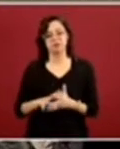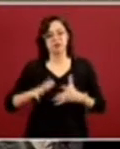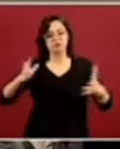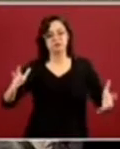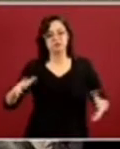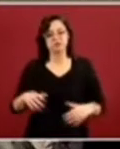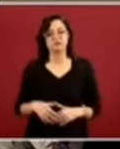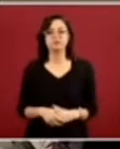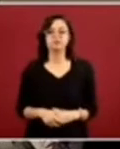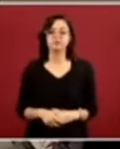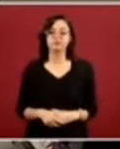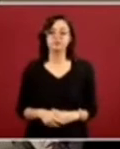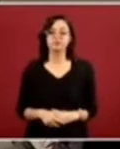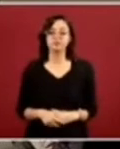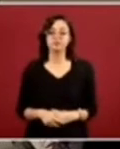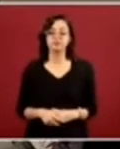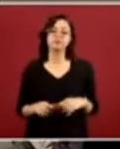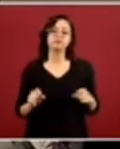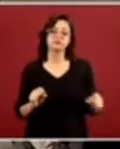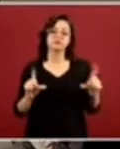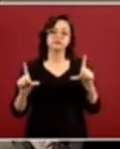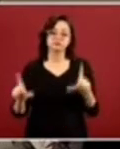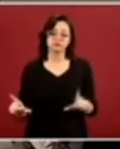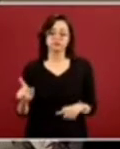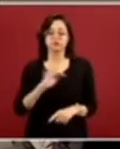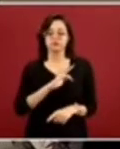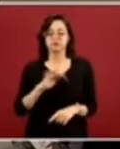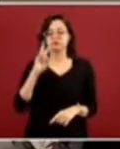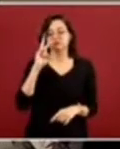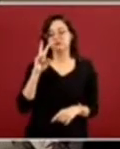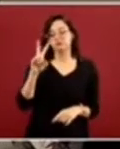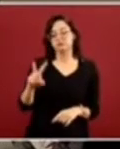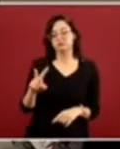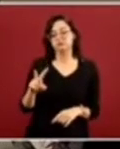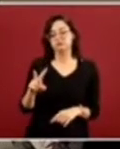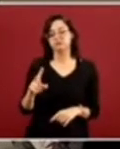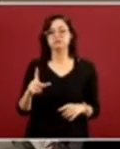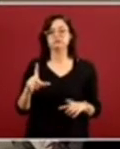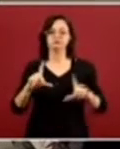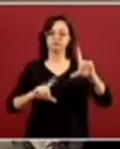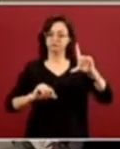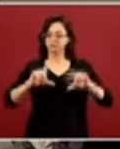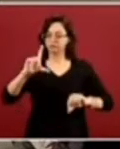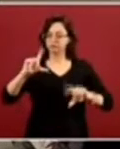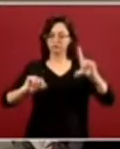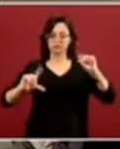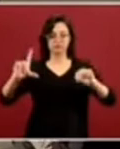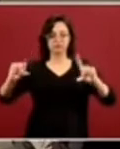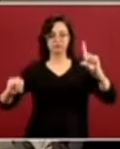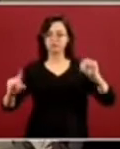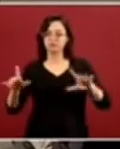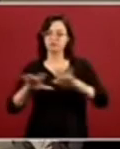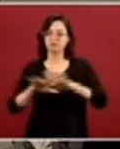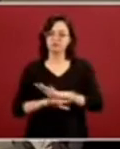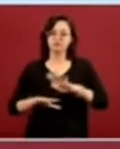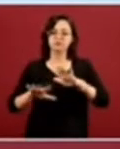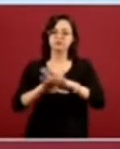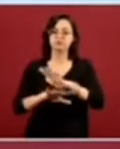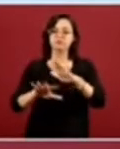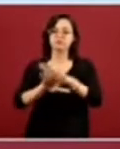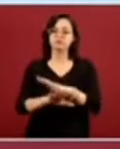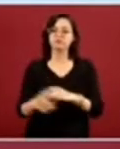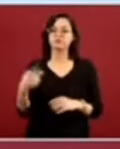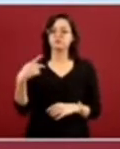siguiente. Aquí vemos esta característica que va a estar variando a lo largo de los días, pero en